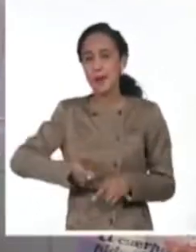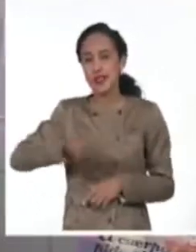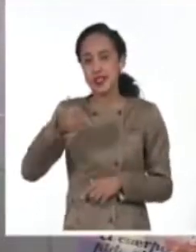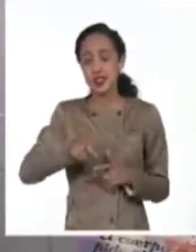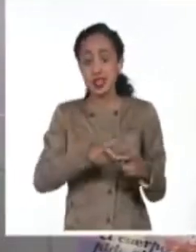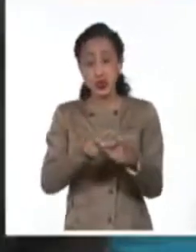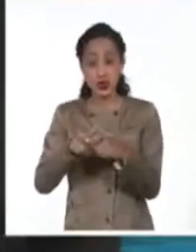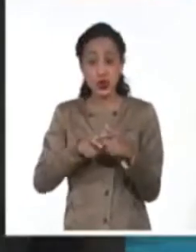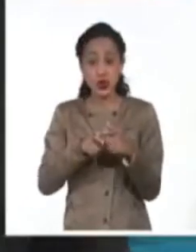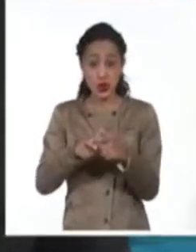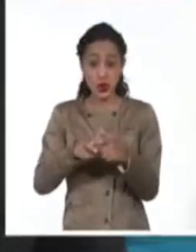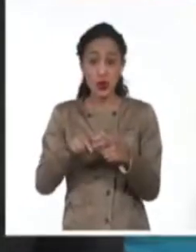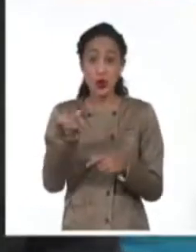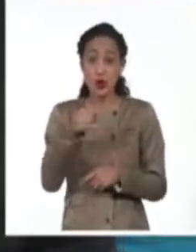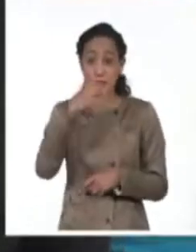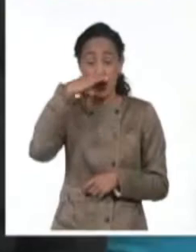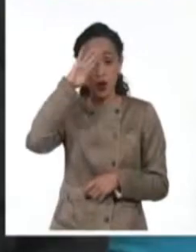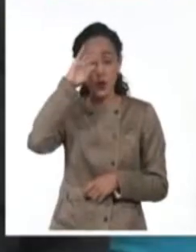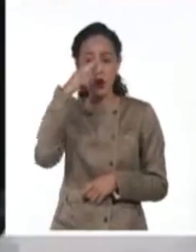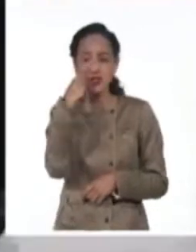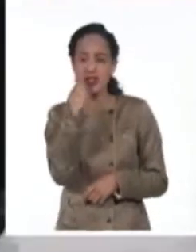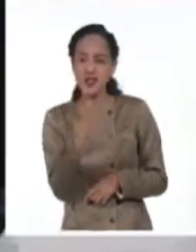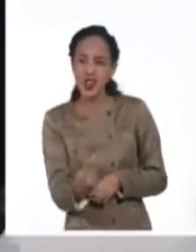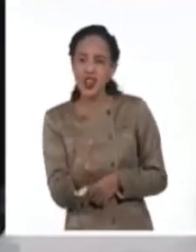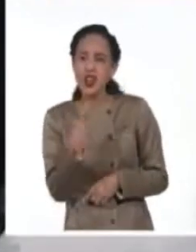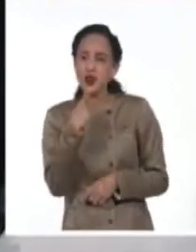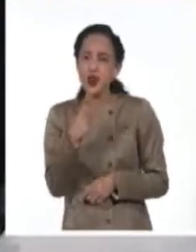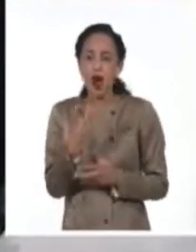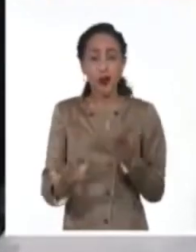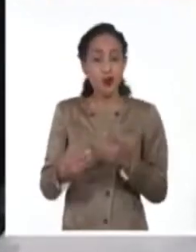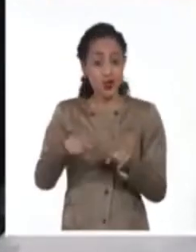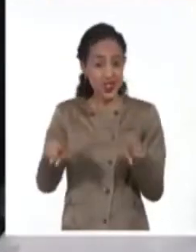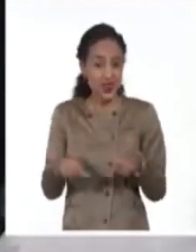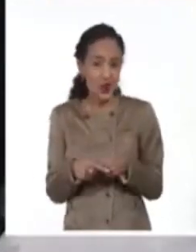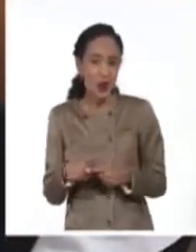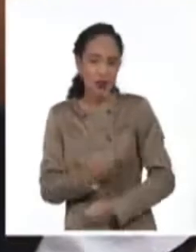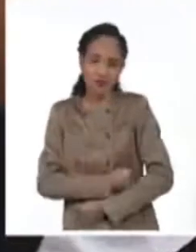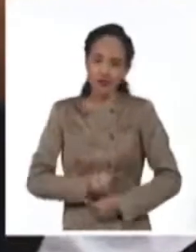Eddie Fernández Monte, son expresión de esa cocina de resistencia que